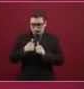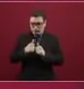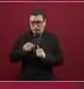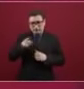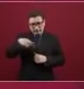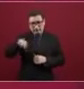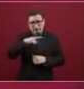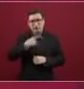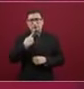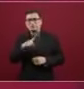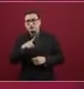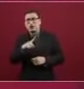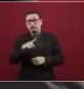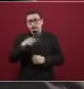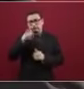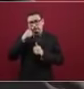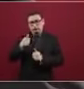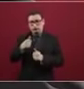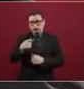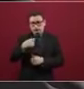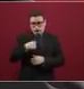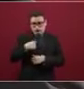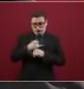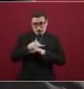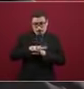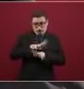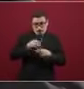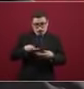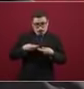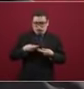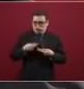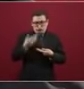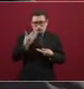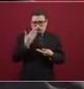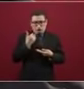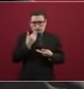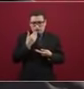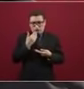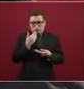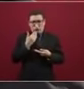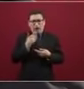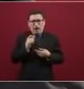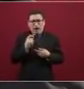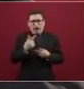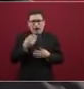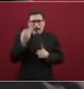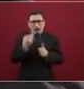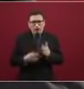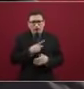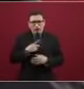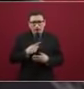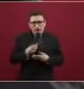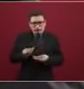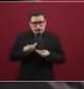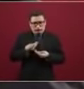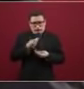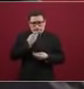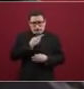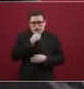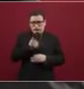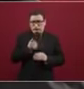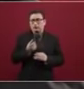demanda. No tengo yo información de adeudos pendientes. Hay